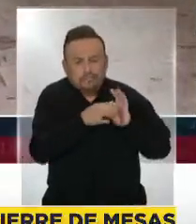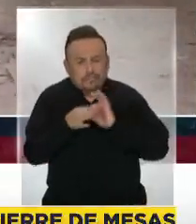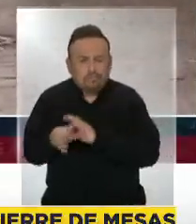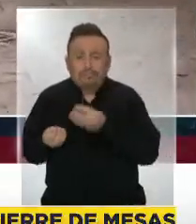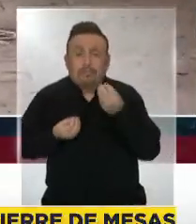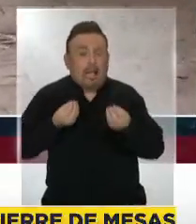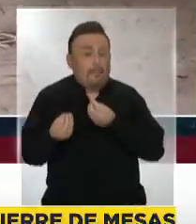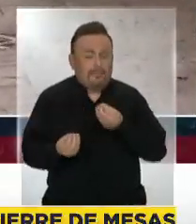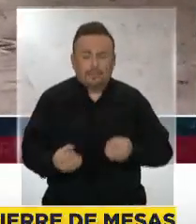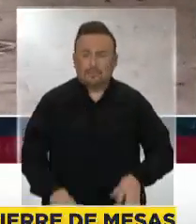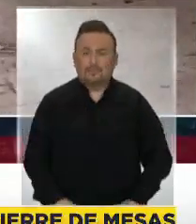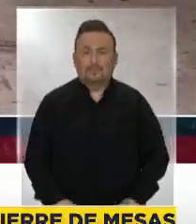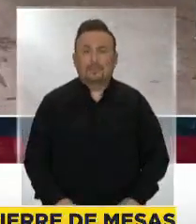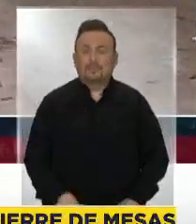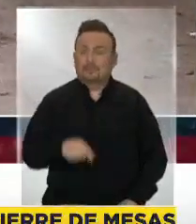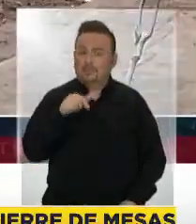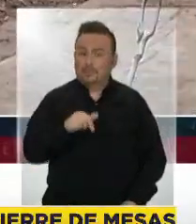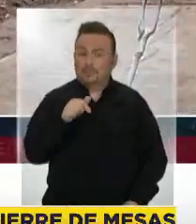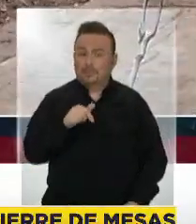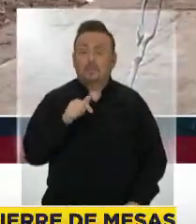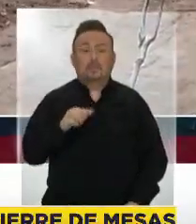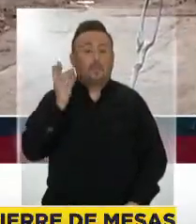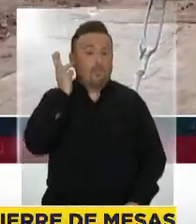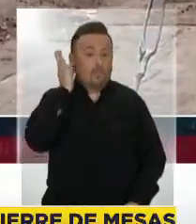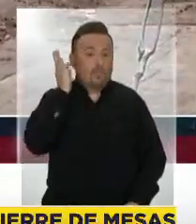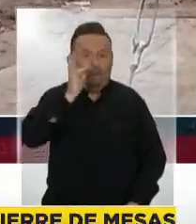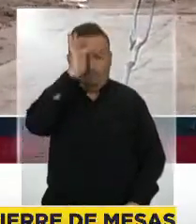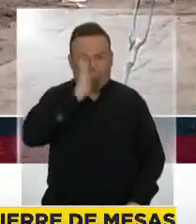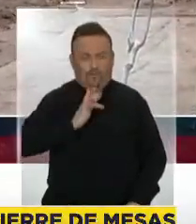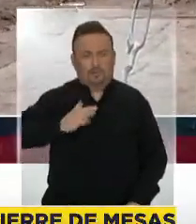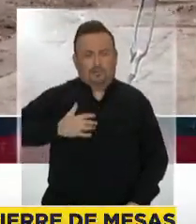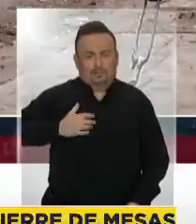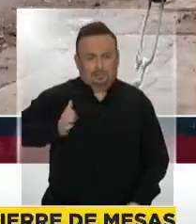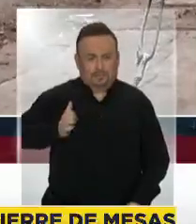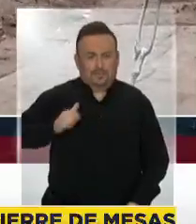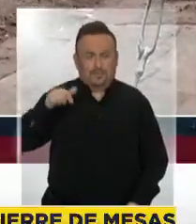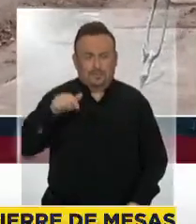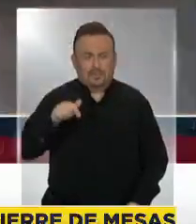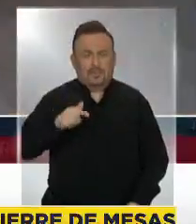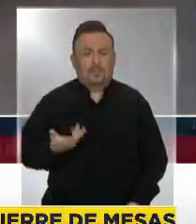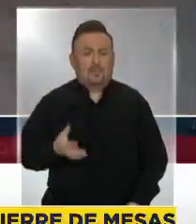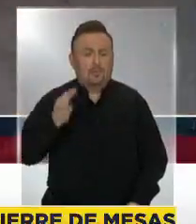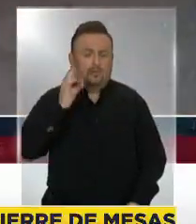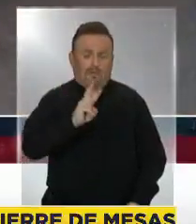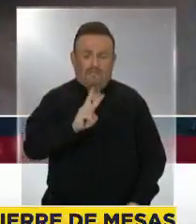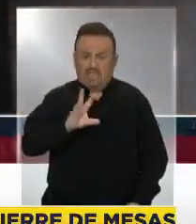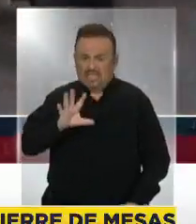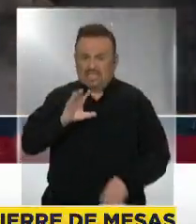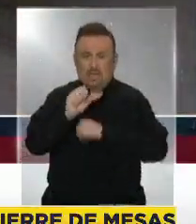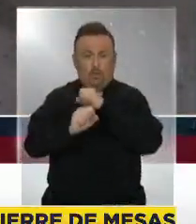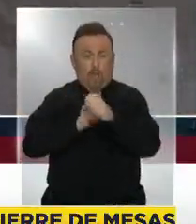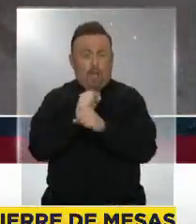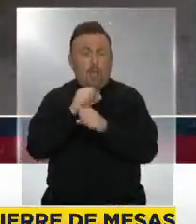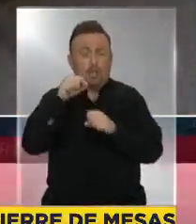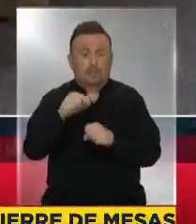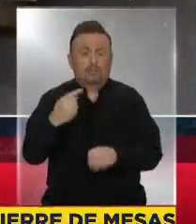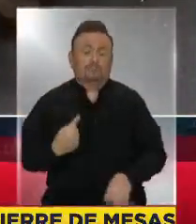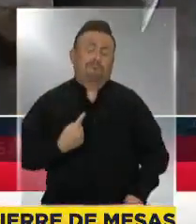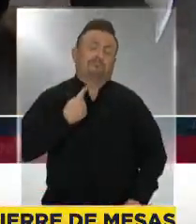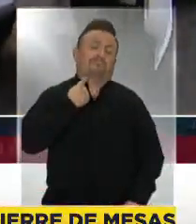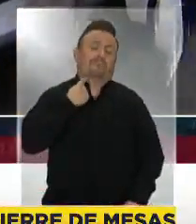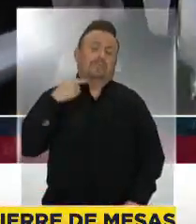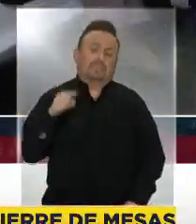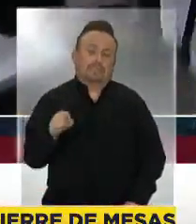ocurrido. Su funcionaria, una subinspectora de la Brigada de Homicidios de la PDI, una mujer de 25 años, que es la víctima en